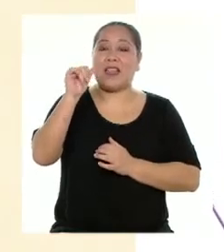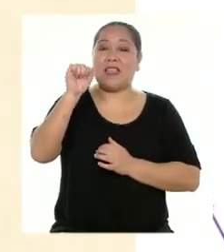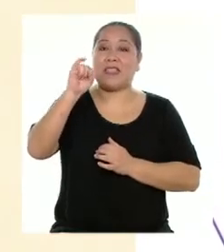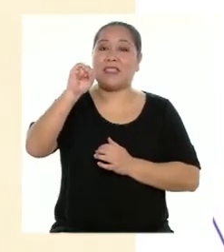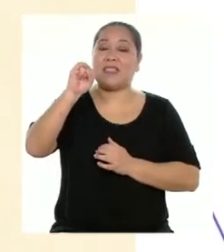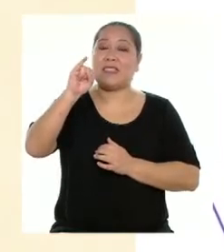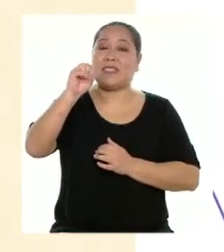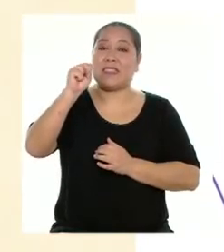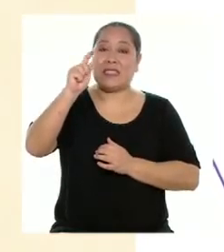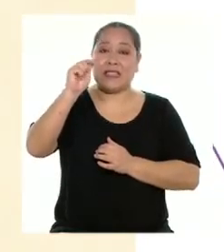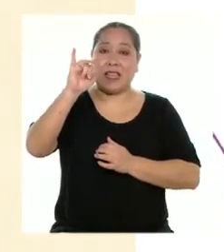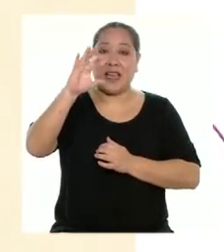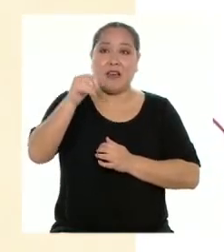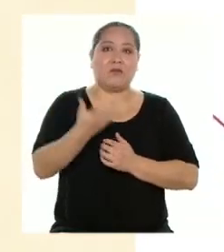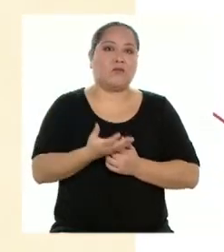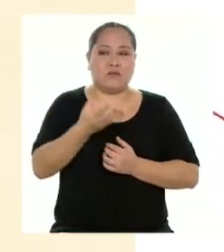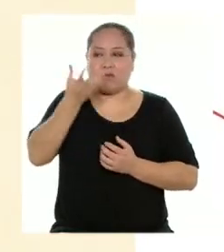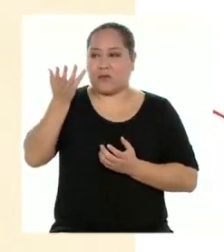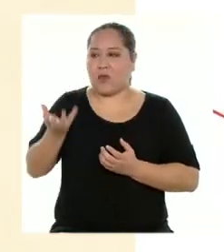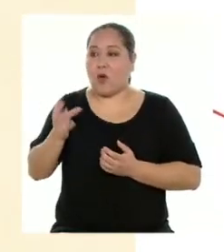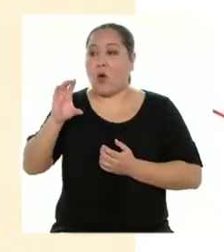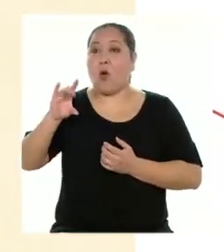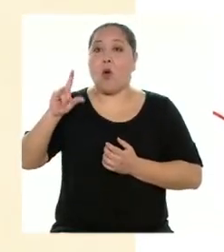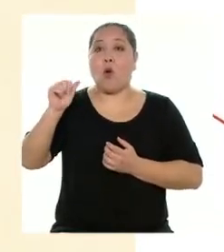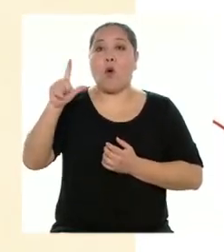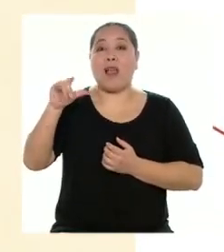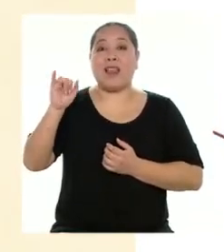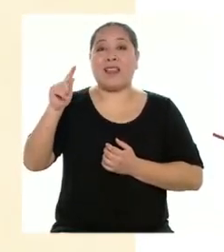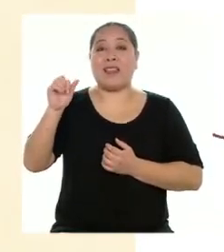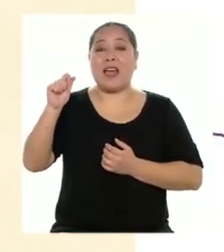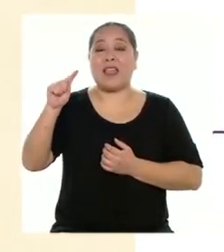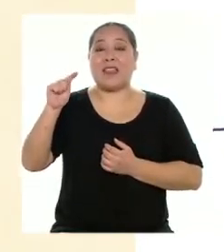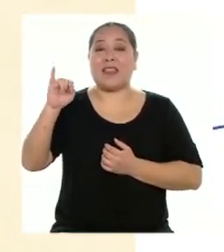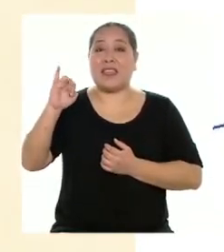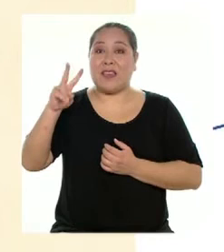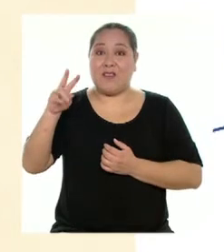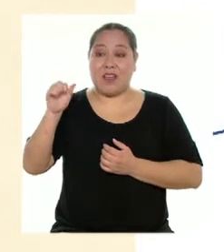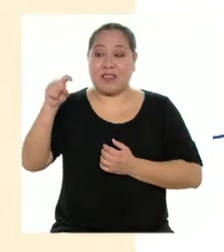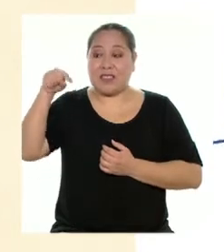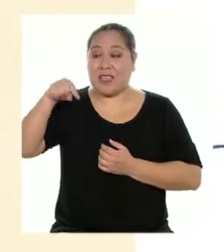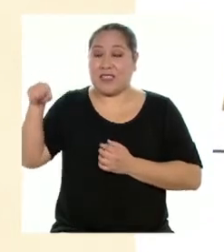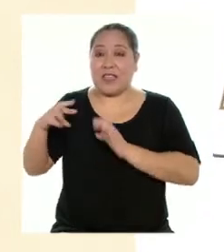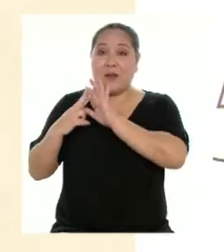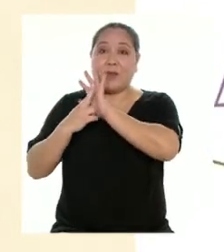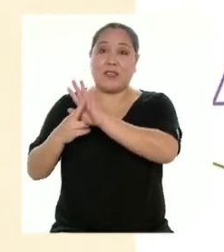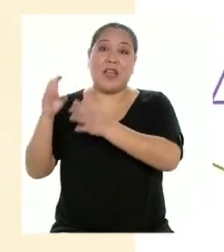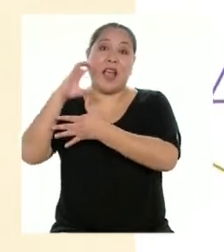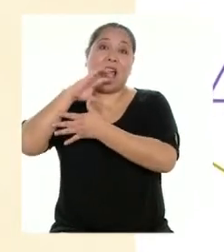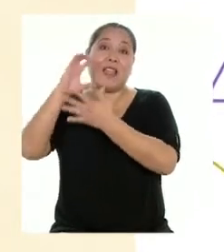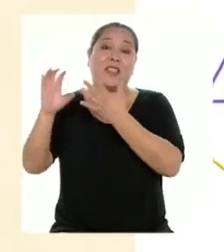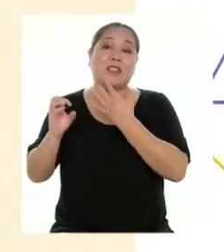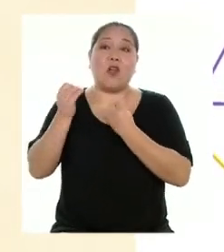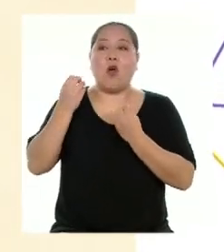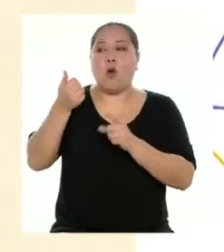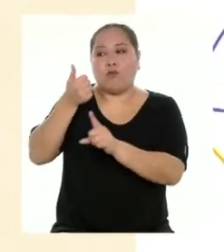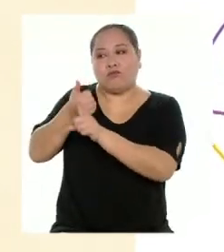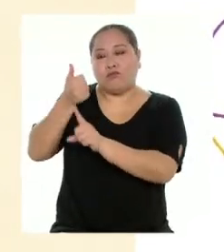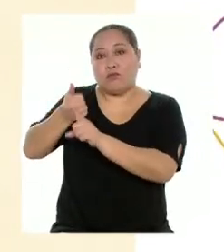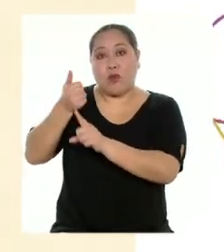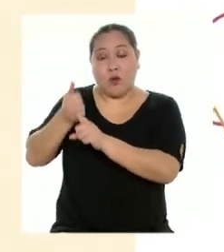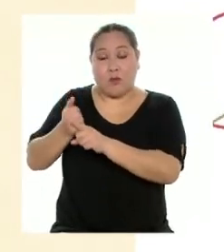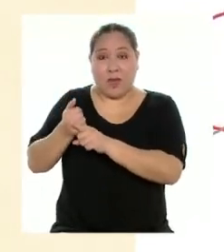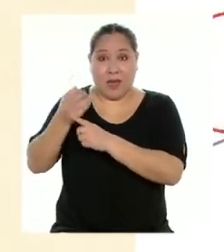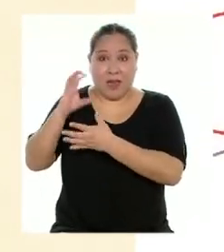variables estadísticas pueden ser cualitativas o cuantitativas. Las variables cualitativas representan características o cualidades de los individuos de